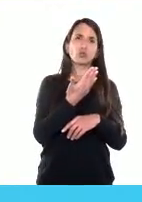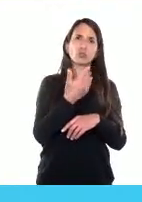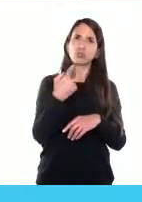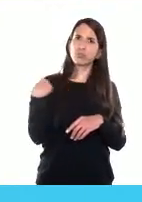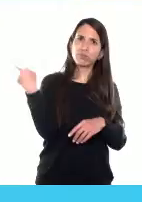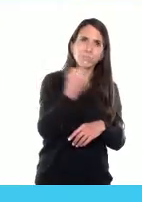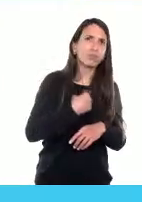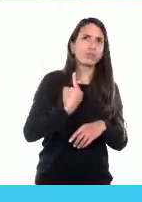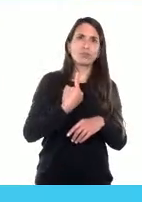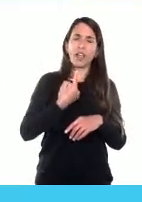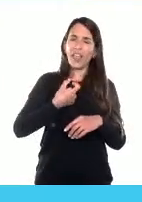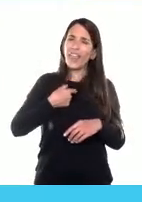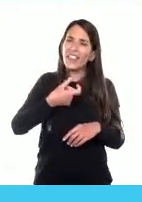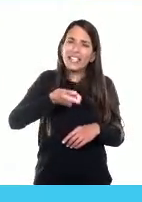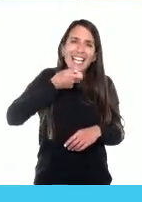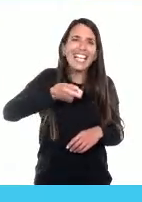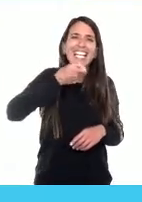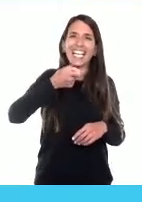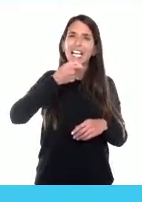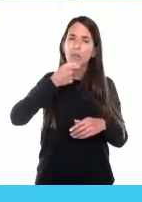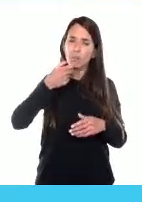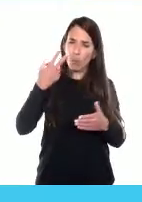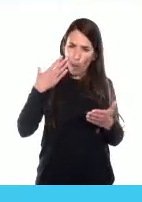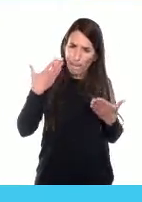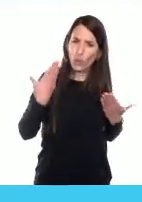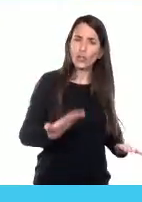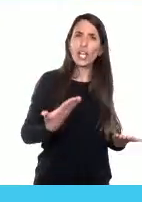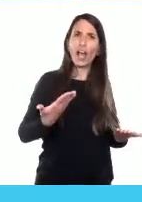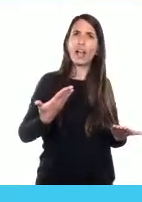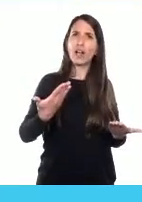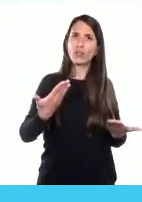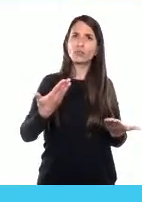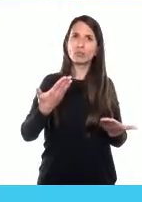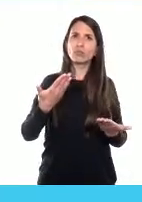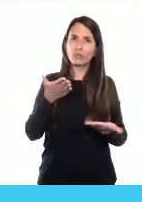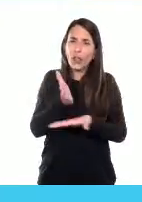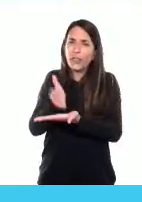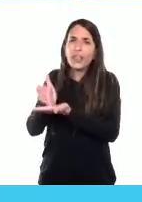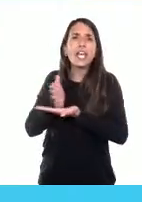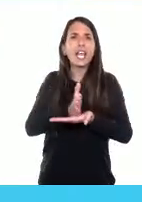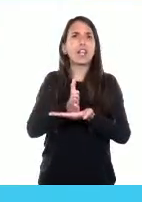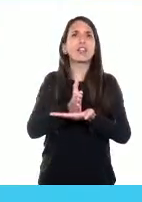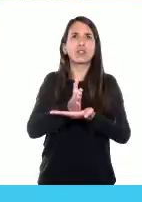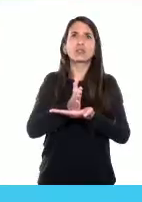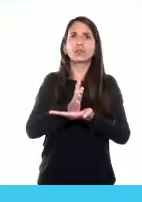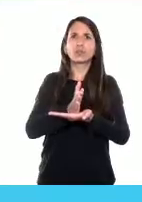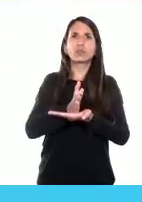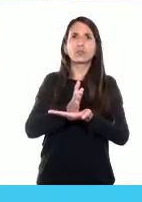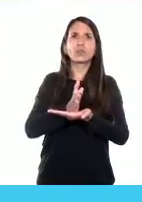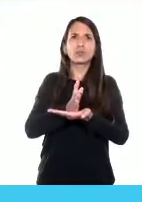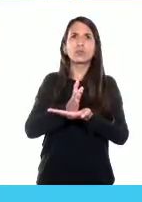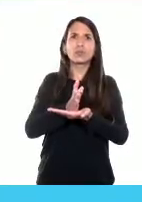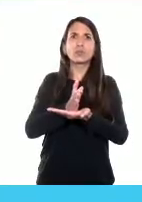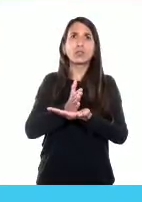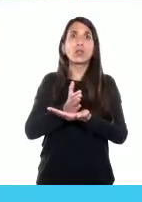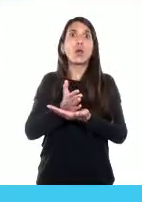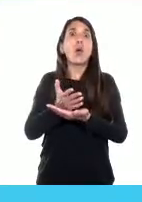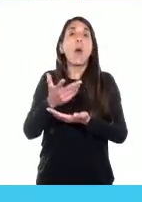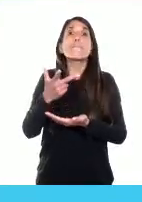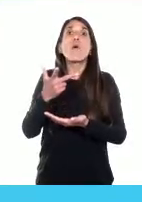tomar y dar el ejemplo. Burlarnos o reírnos o despedirnos con el nombre de una